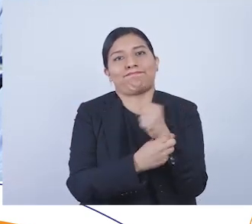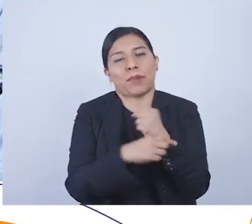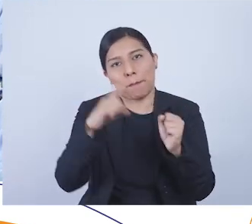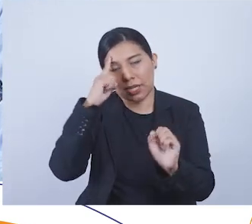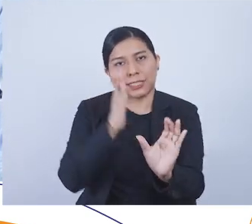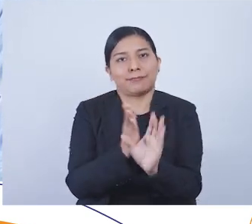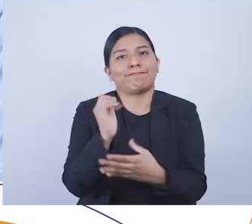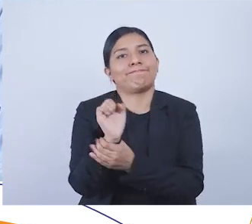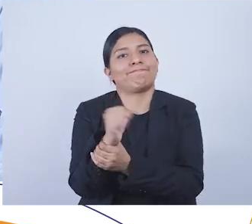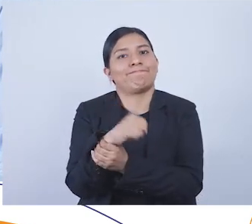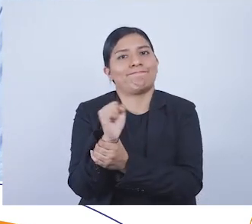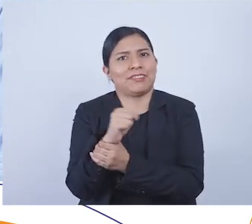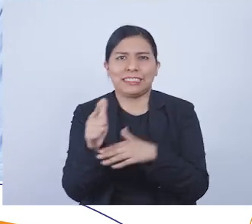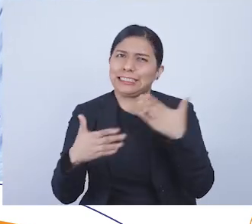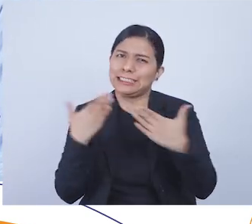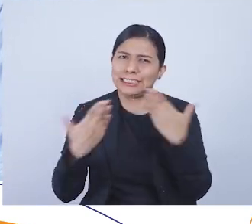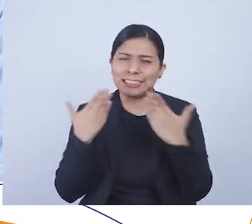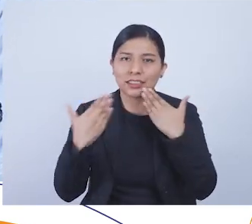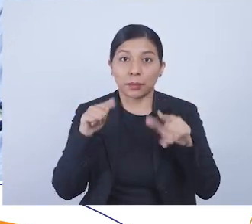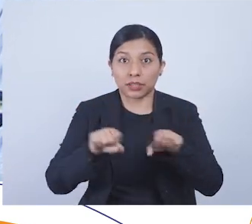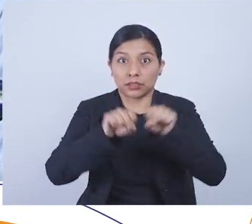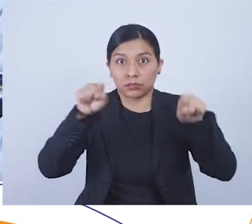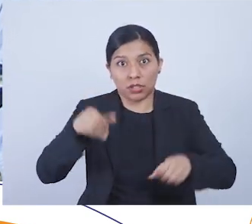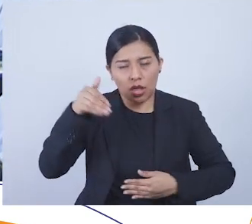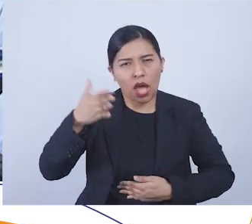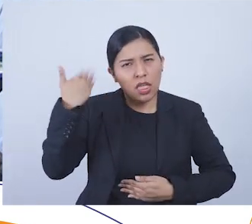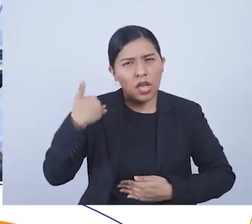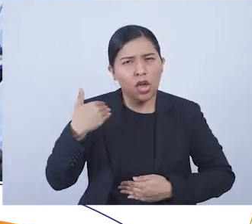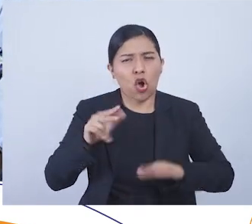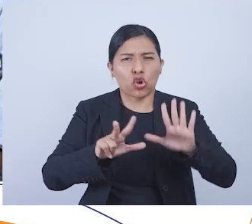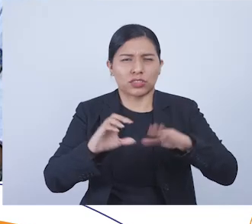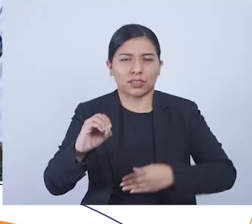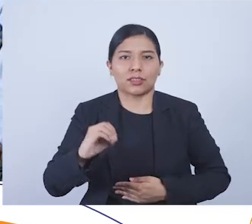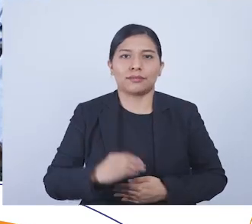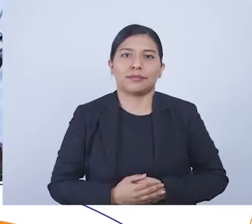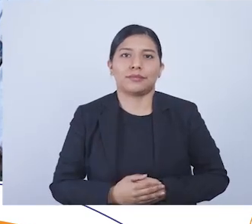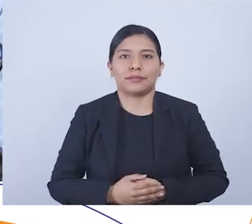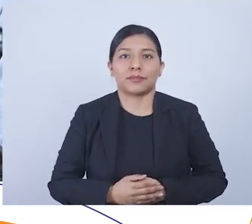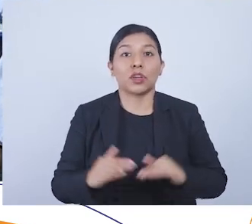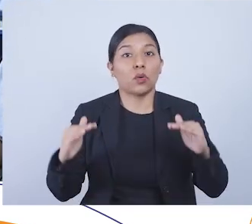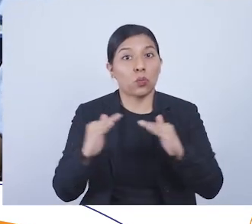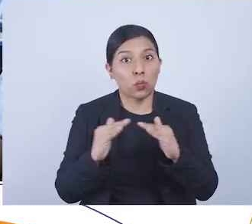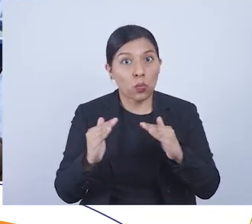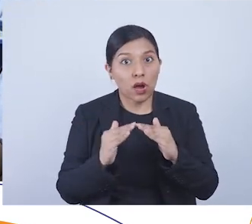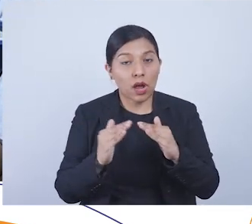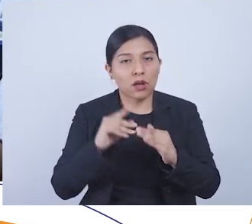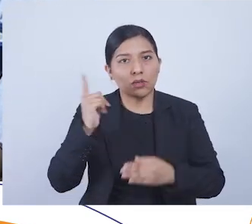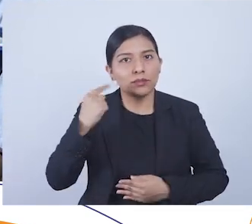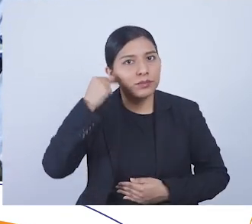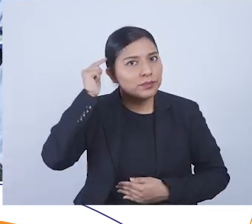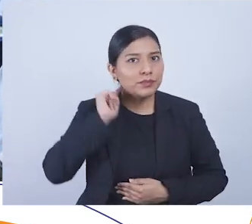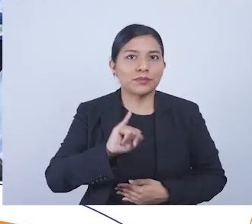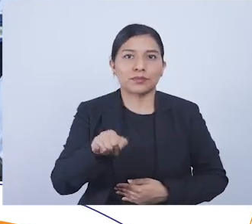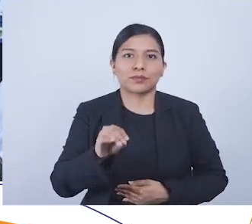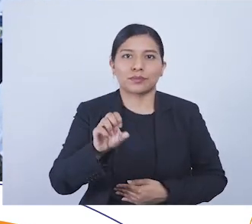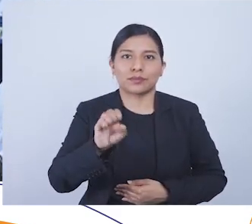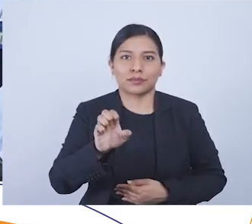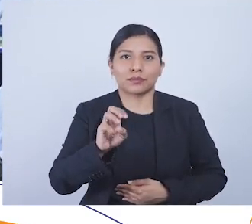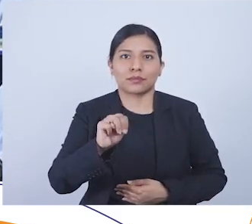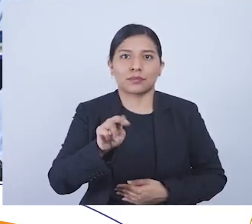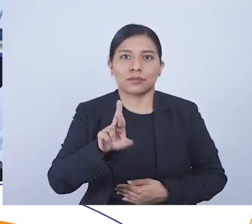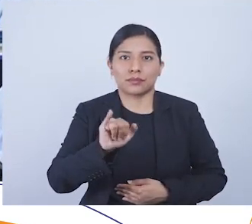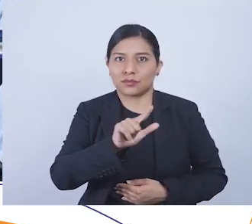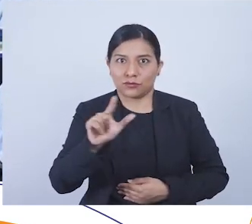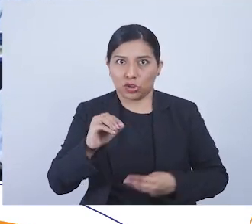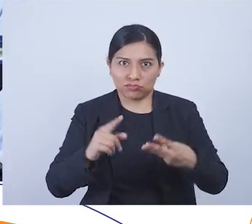que se impregnó en el sistema educativo en los años 80. También al licenciado José Murillo sobre el